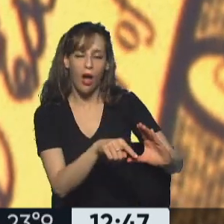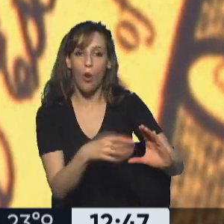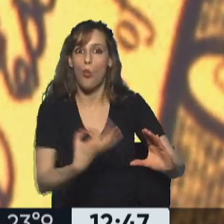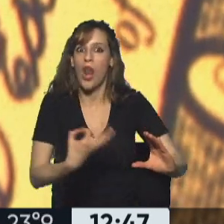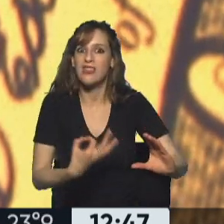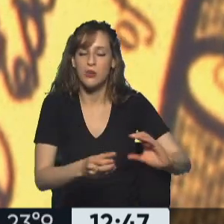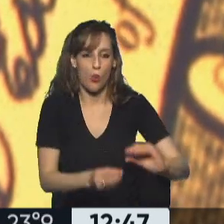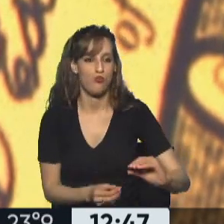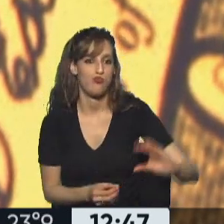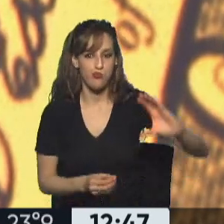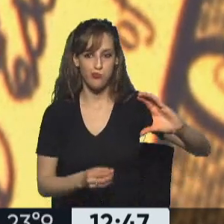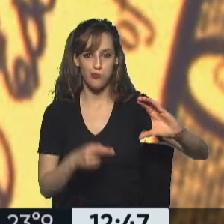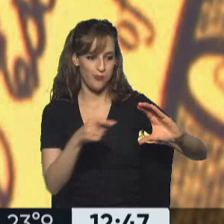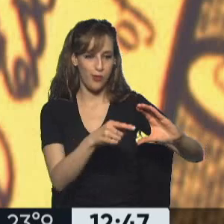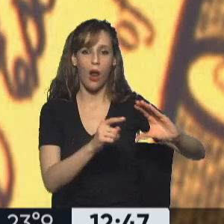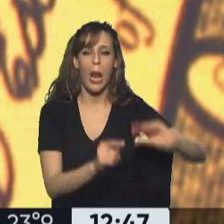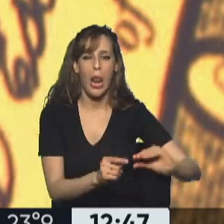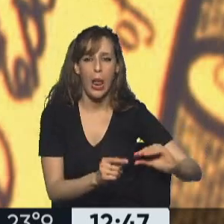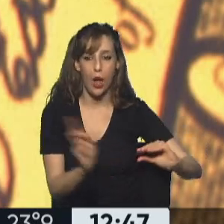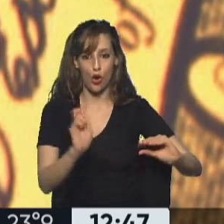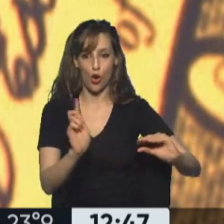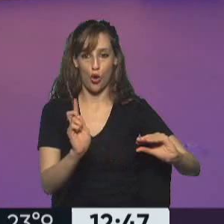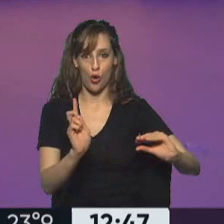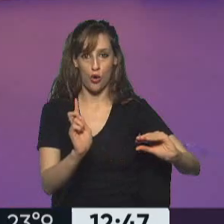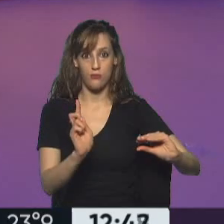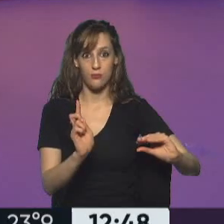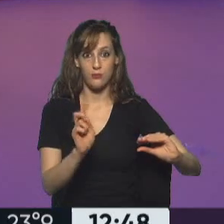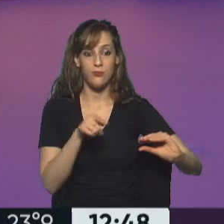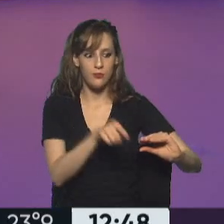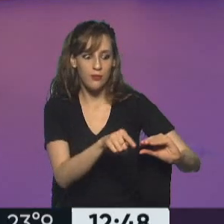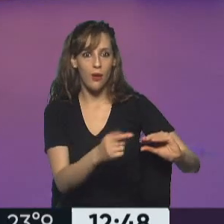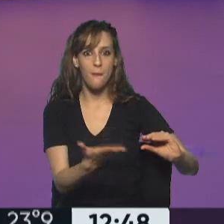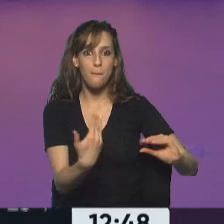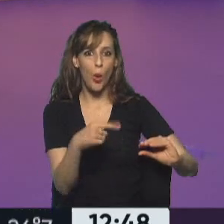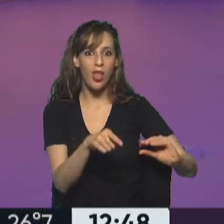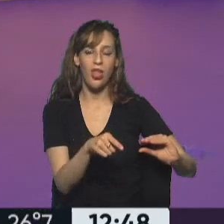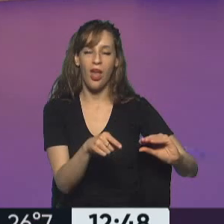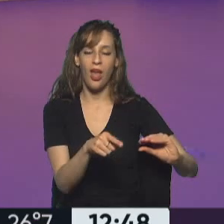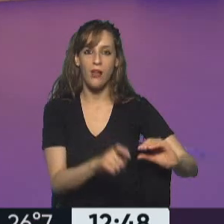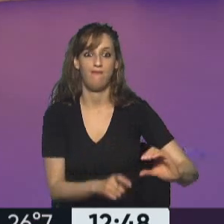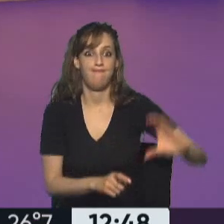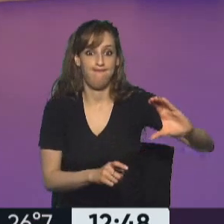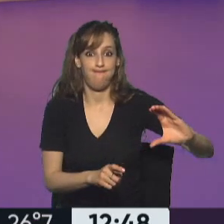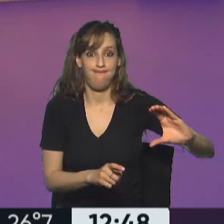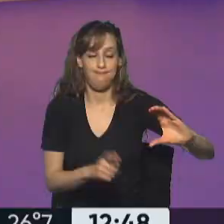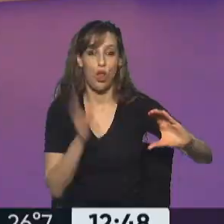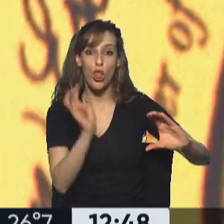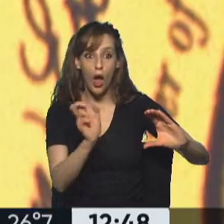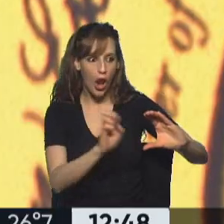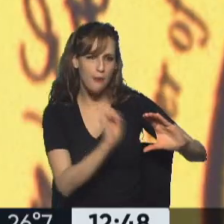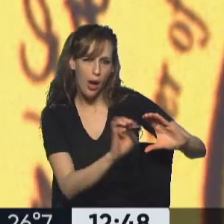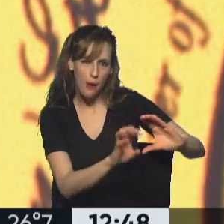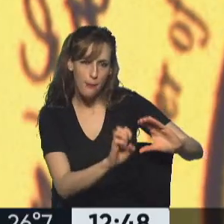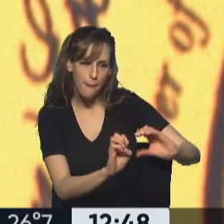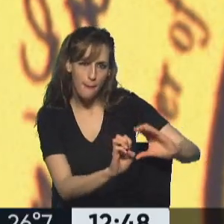dicho tu poder adquisitivo nuestra moneda y tu poder adquisitivo porque porque puede tener más espalda para enfrentar a quienes quieren